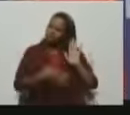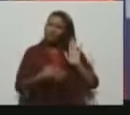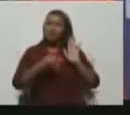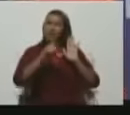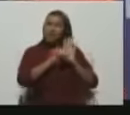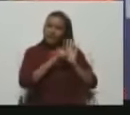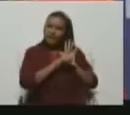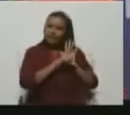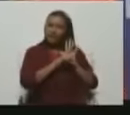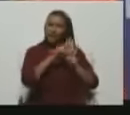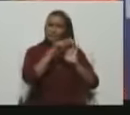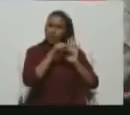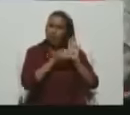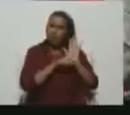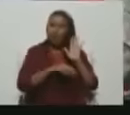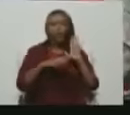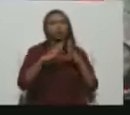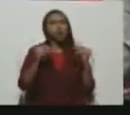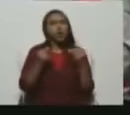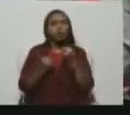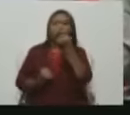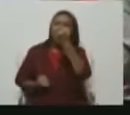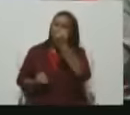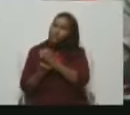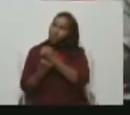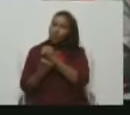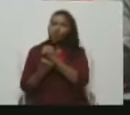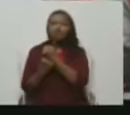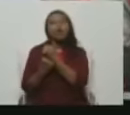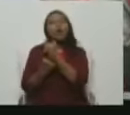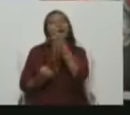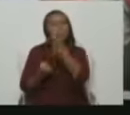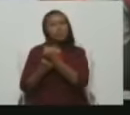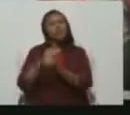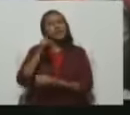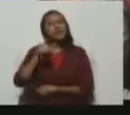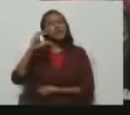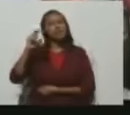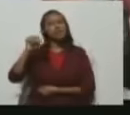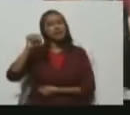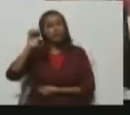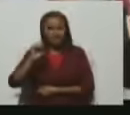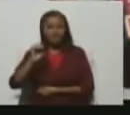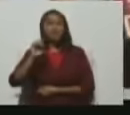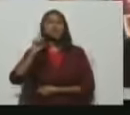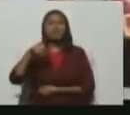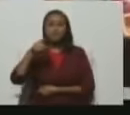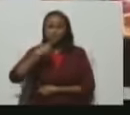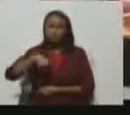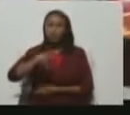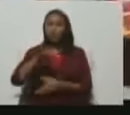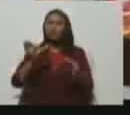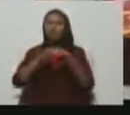apoyo, bueno, al poder electoral y también, por supuesto, a orden del Comando Estratégico Operacional,